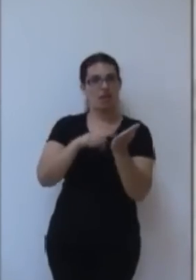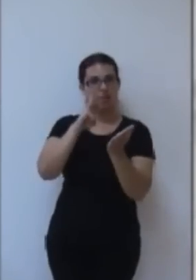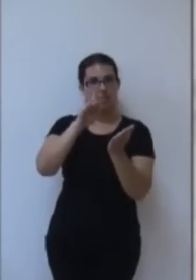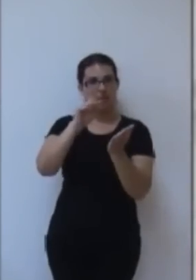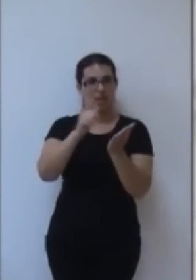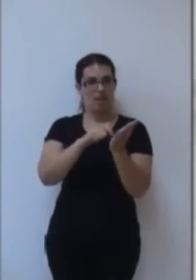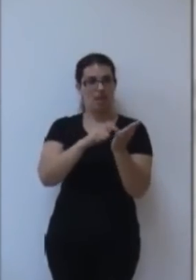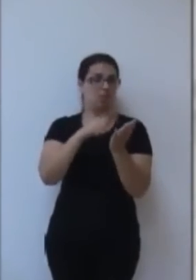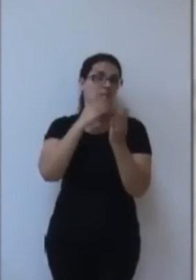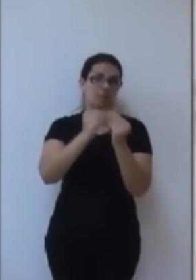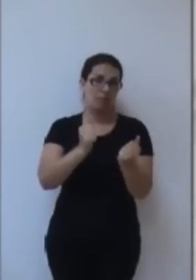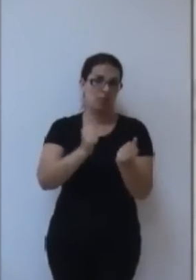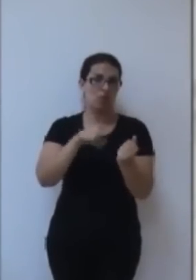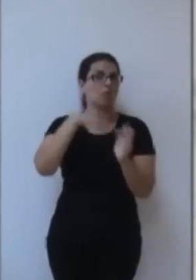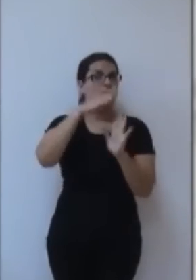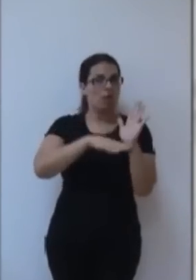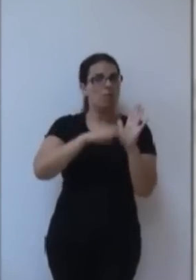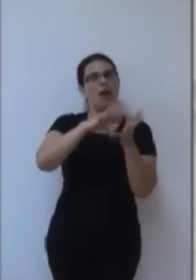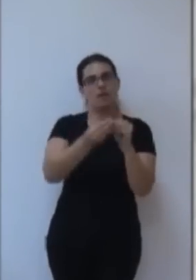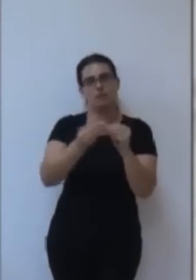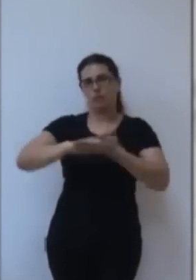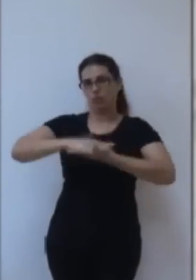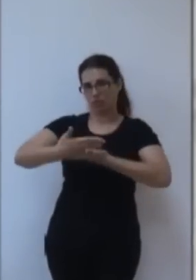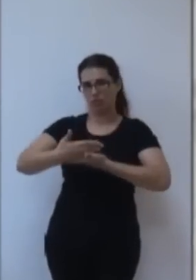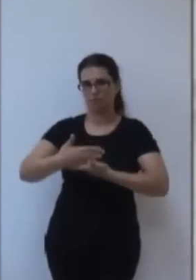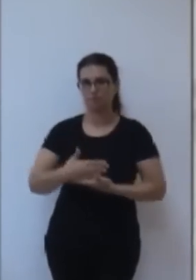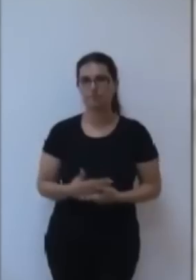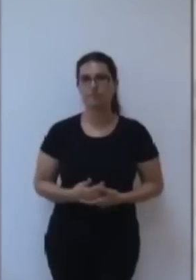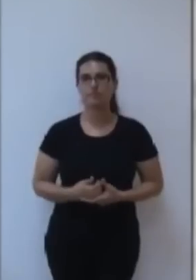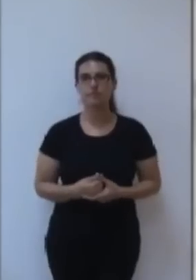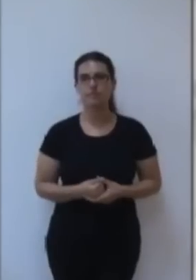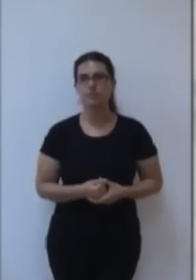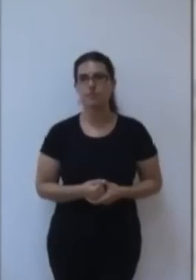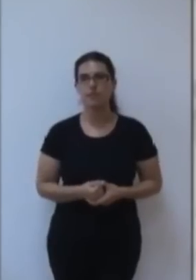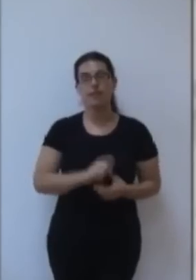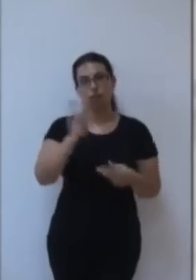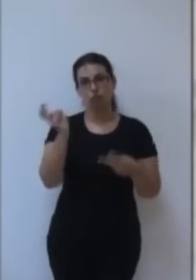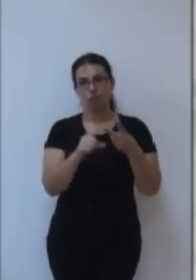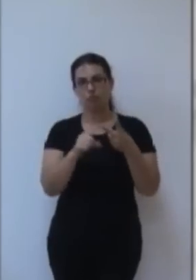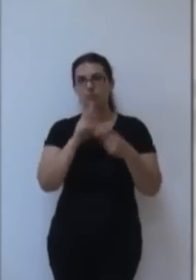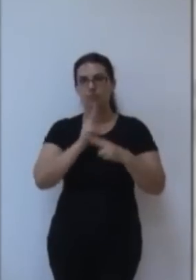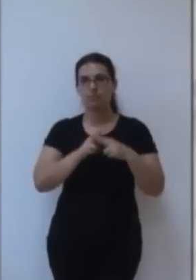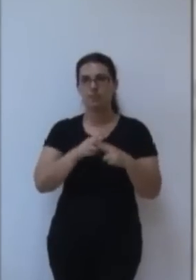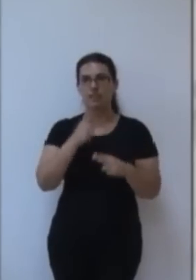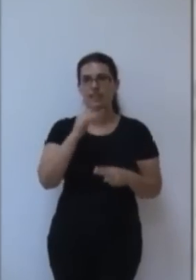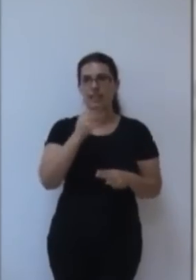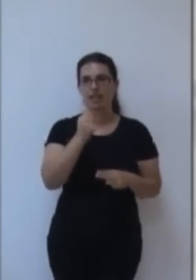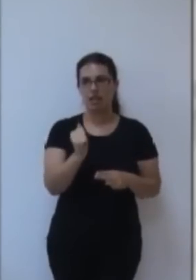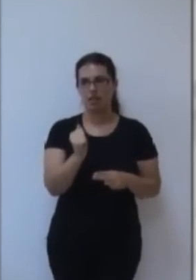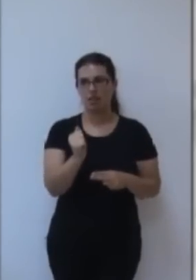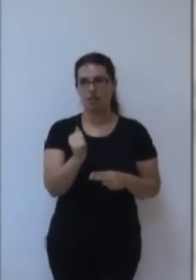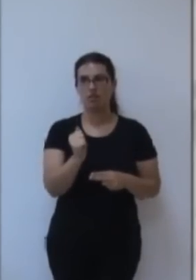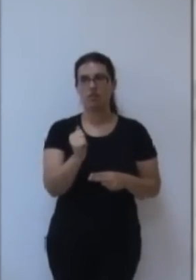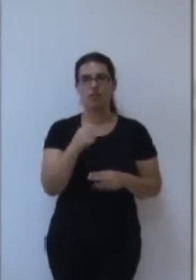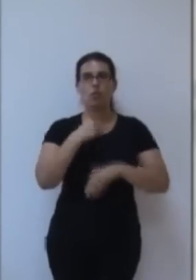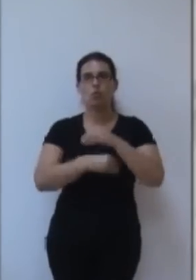el programa se quedó para ordenador, para portátil, y luego otro programa que se llama Pica, que es